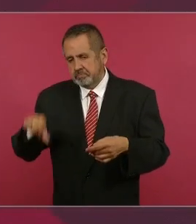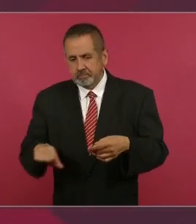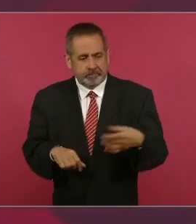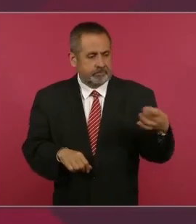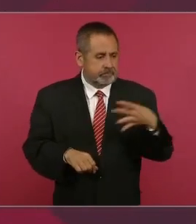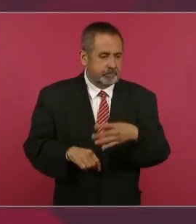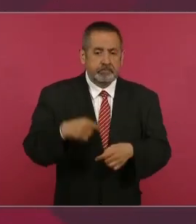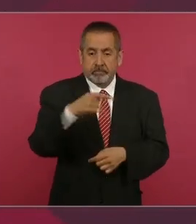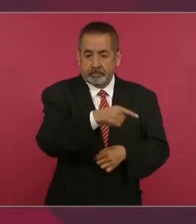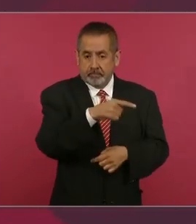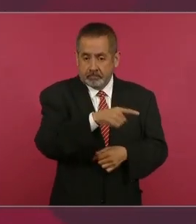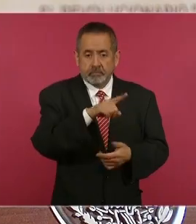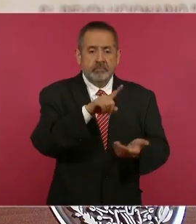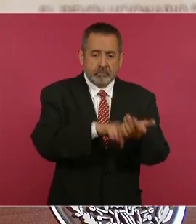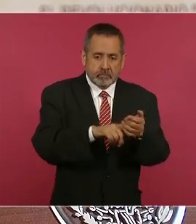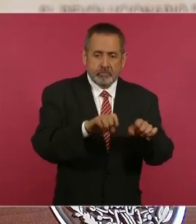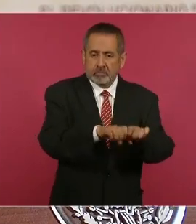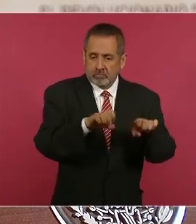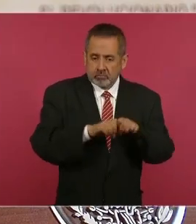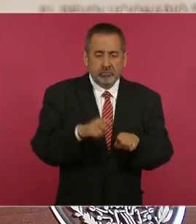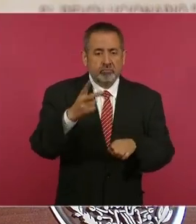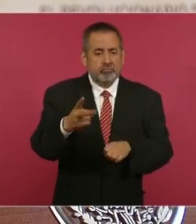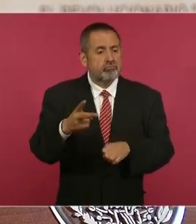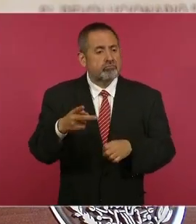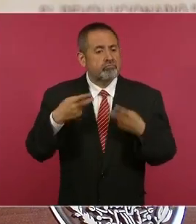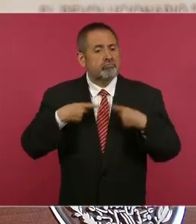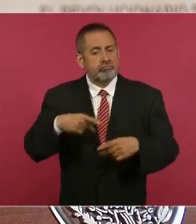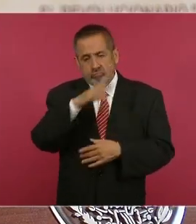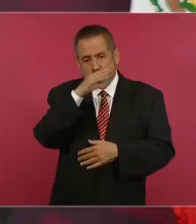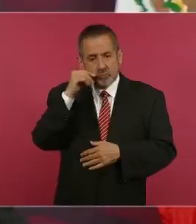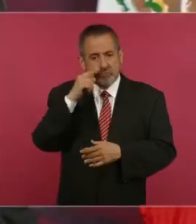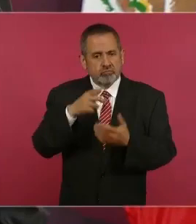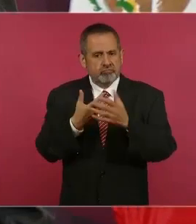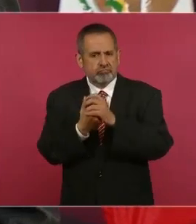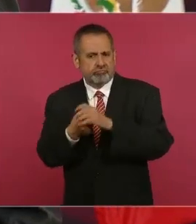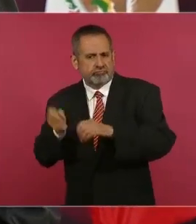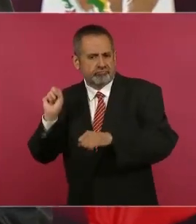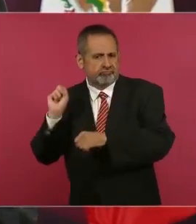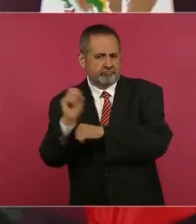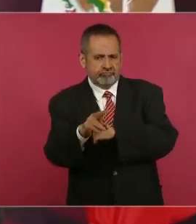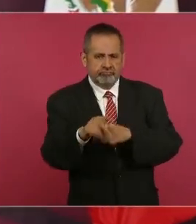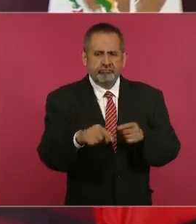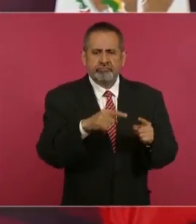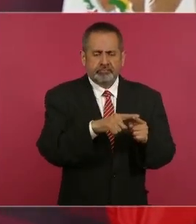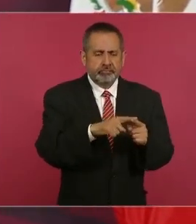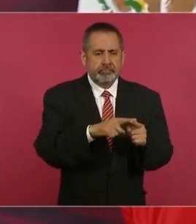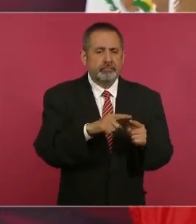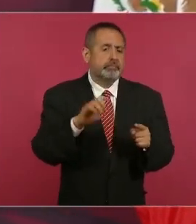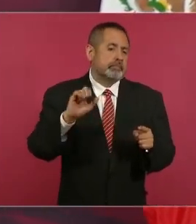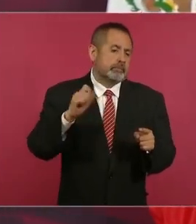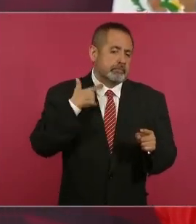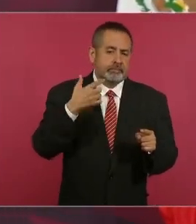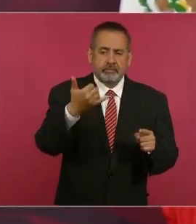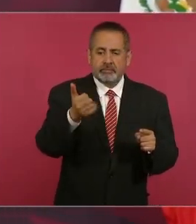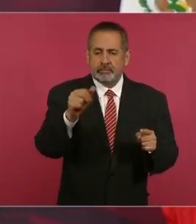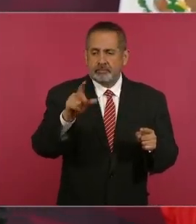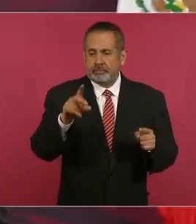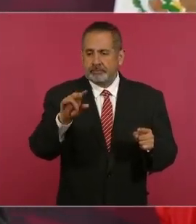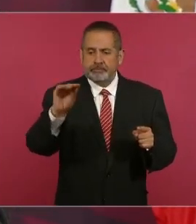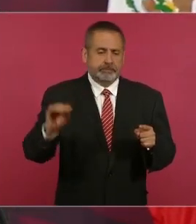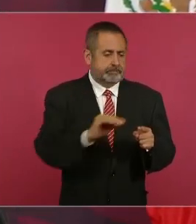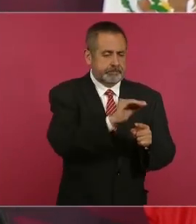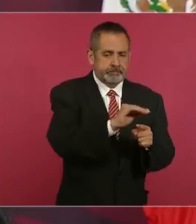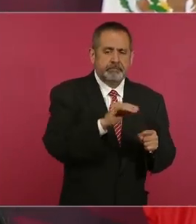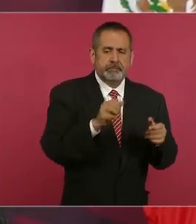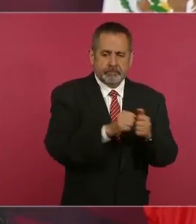dos cubanos muy buenos, el pitcher que tenía el Yankee, el cerrador,